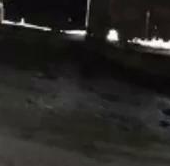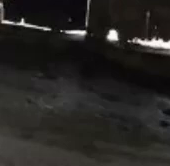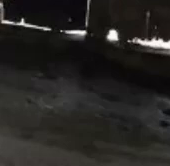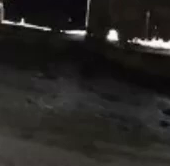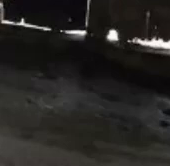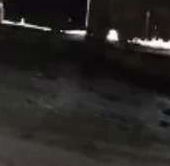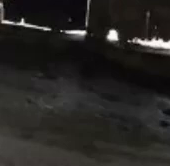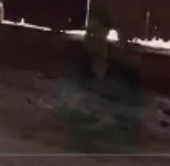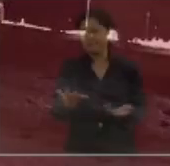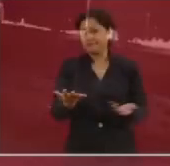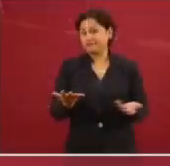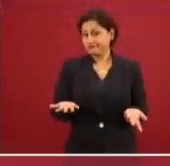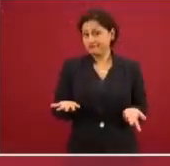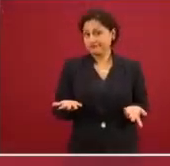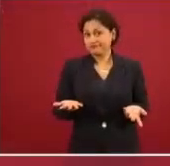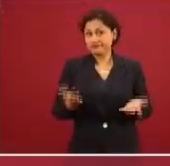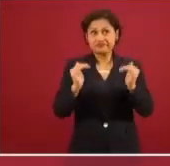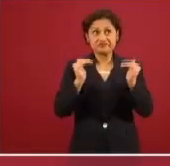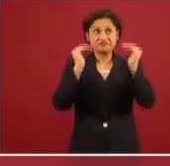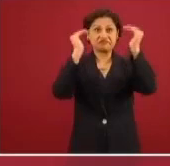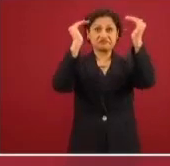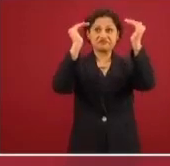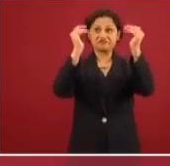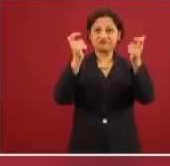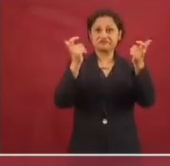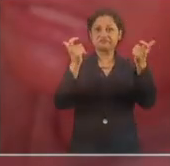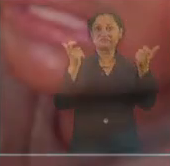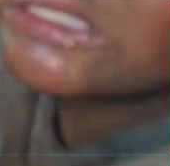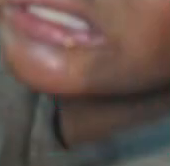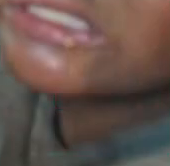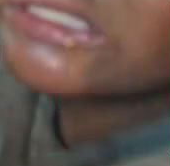yo creo que por humanismo, todos